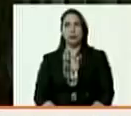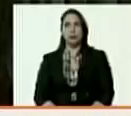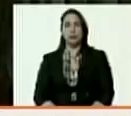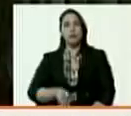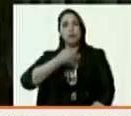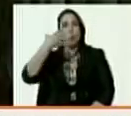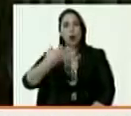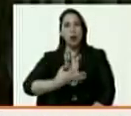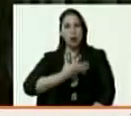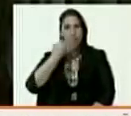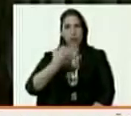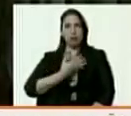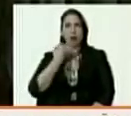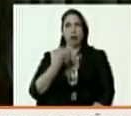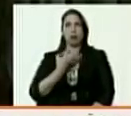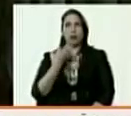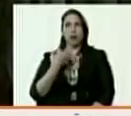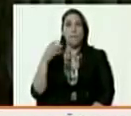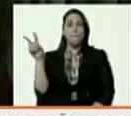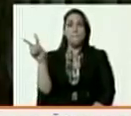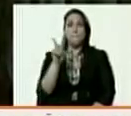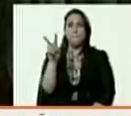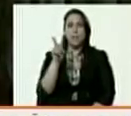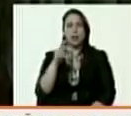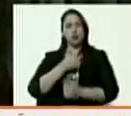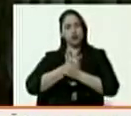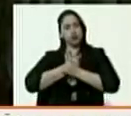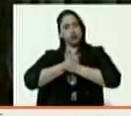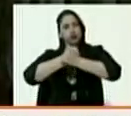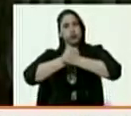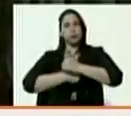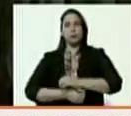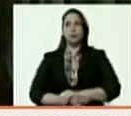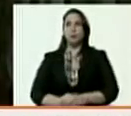Buenas tardes, Venezuela amada y querida.